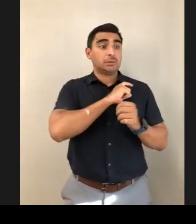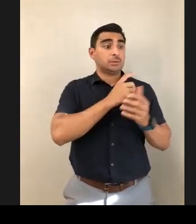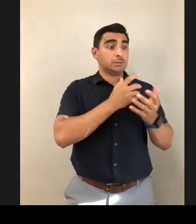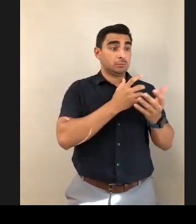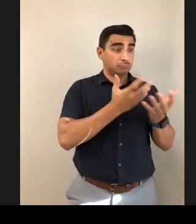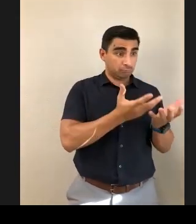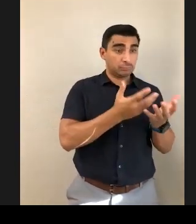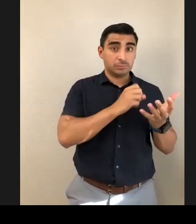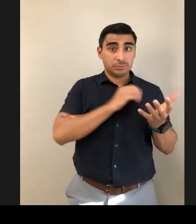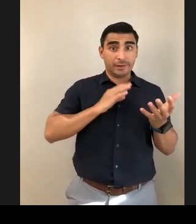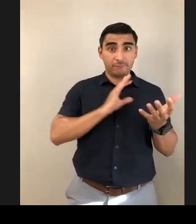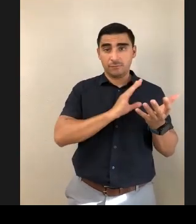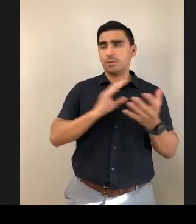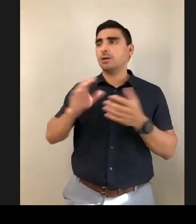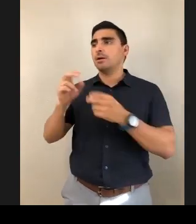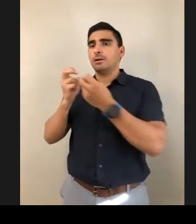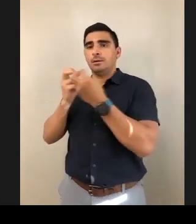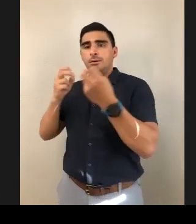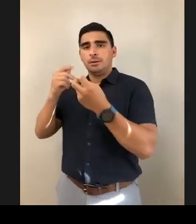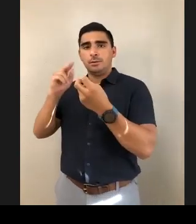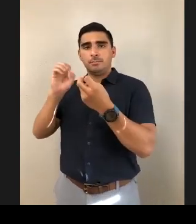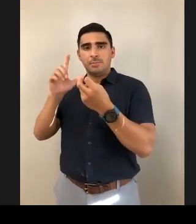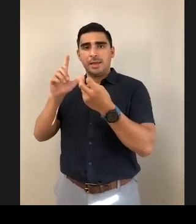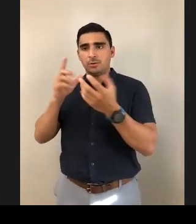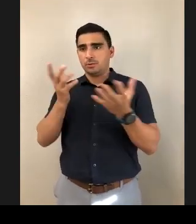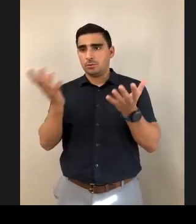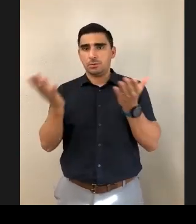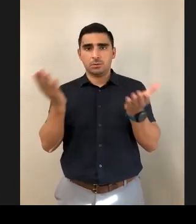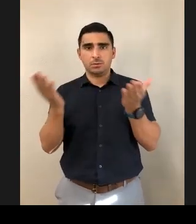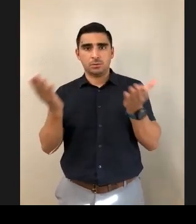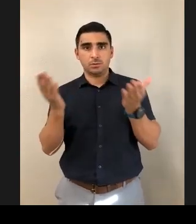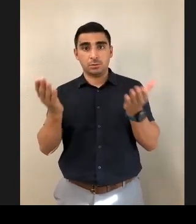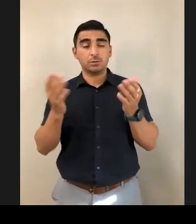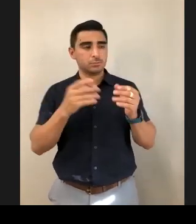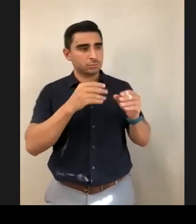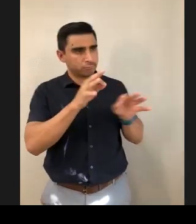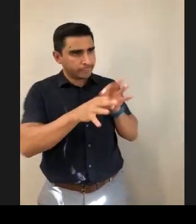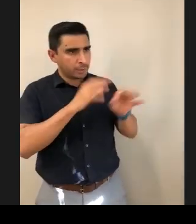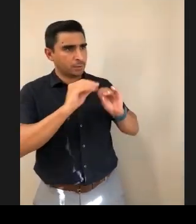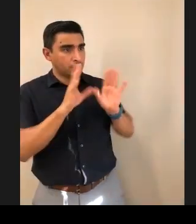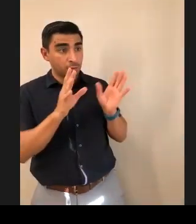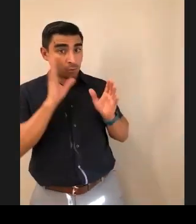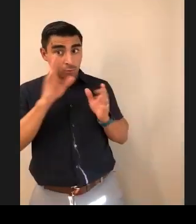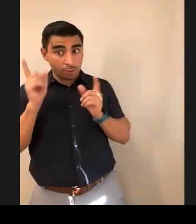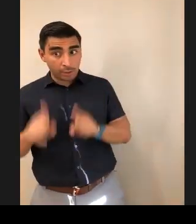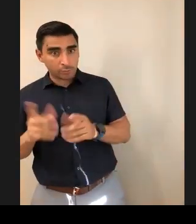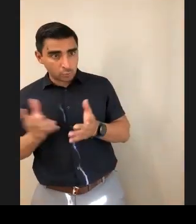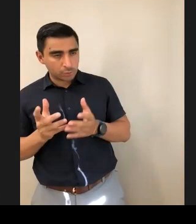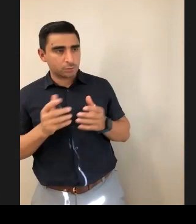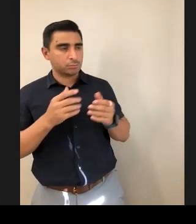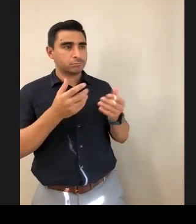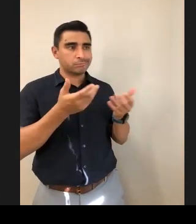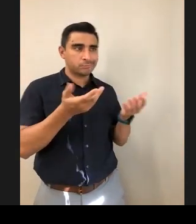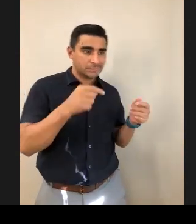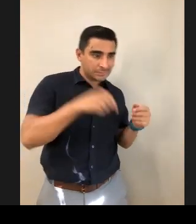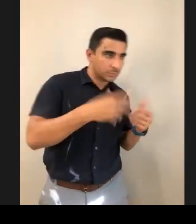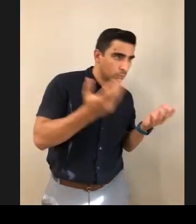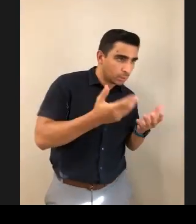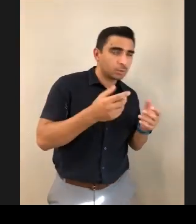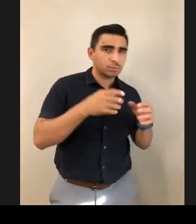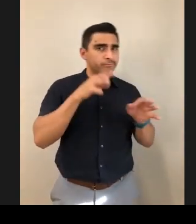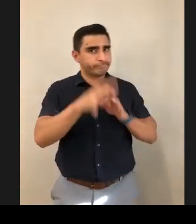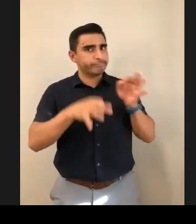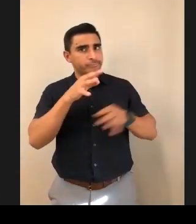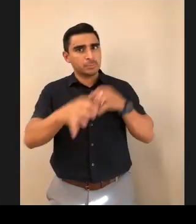policía y el departamento de supervisión. Así es como vas a acceder a esta información, así funcionan las